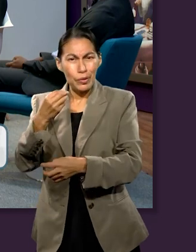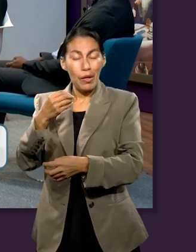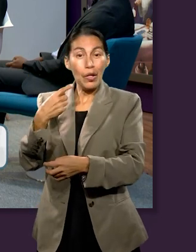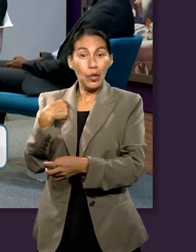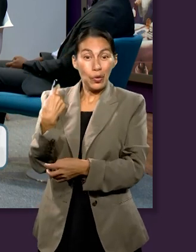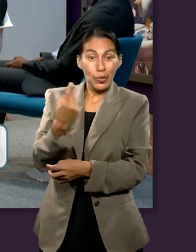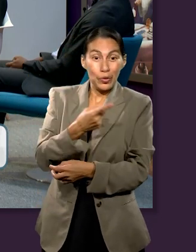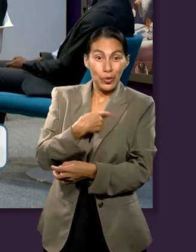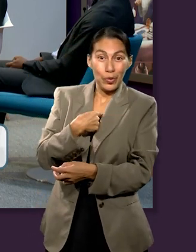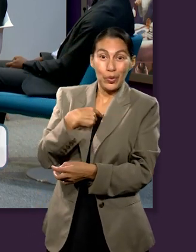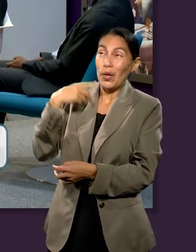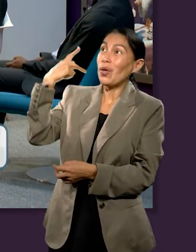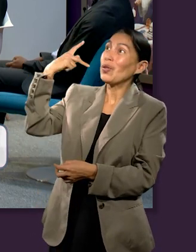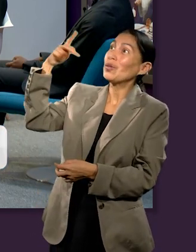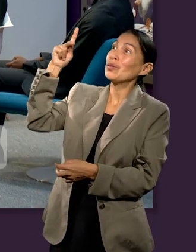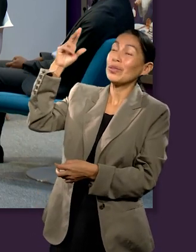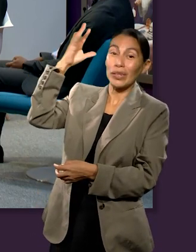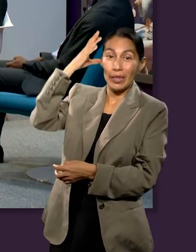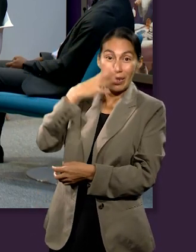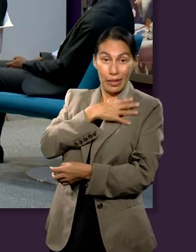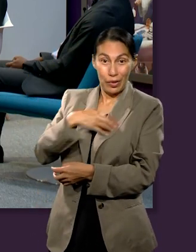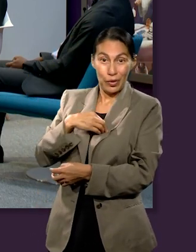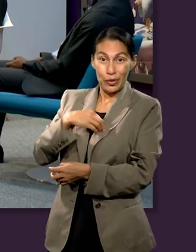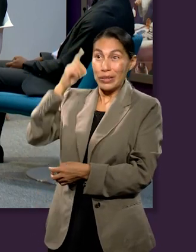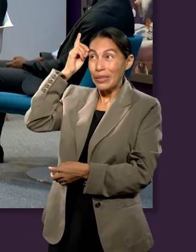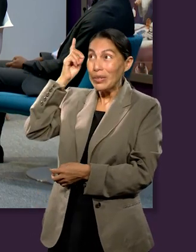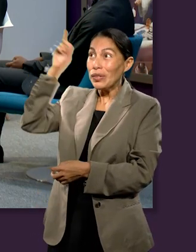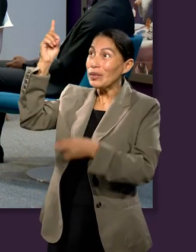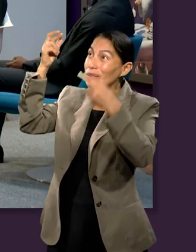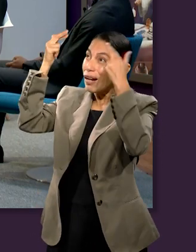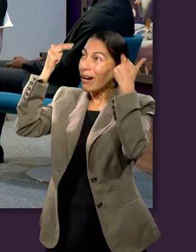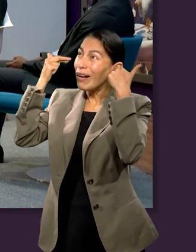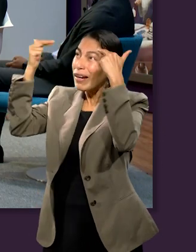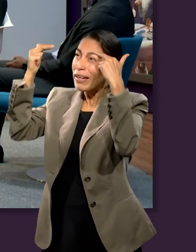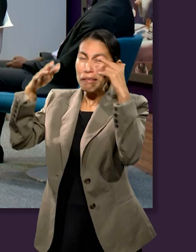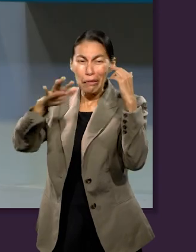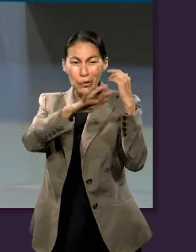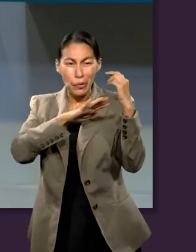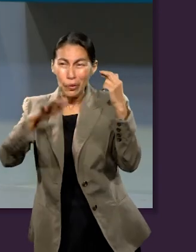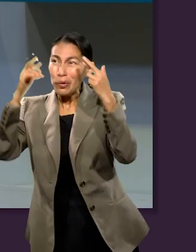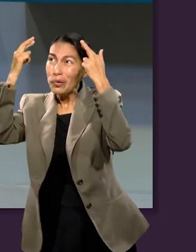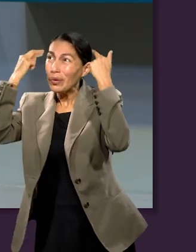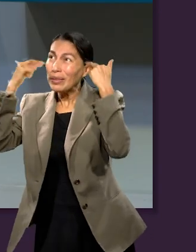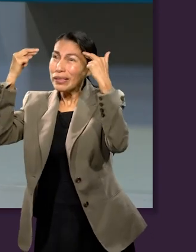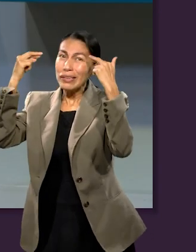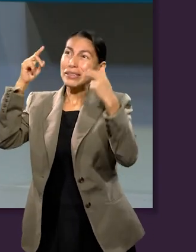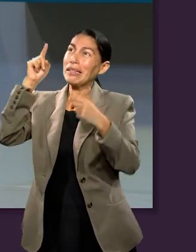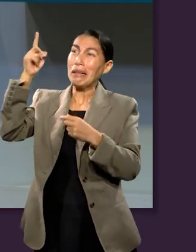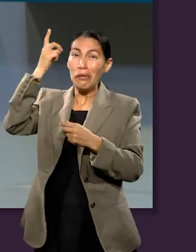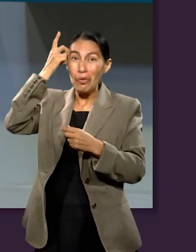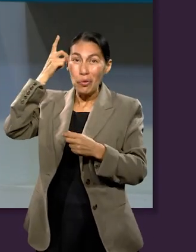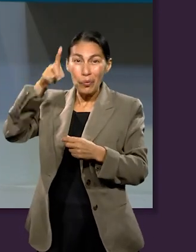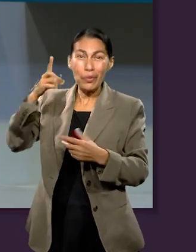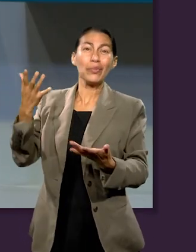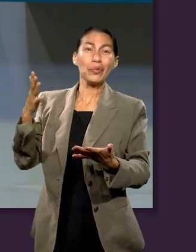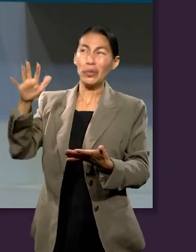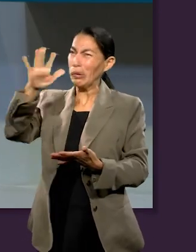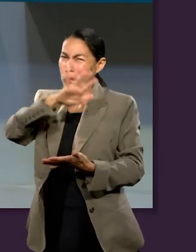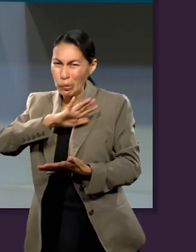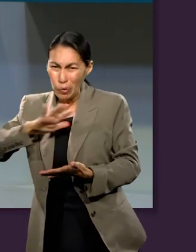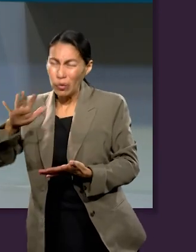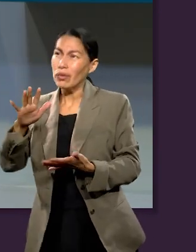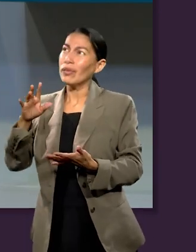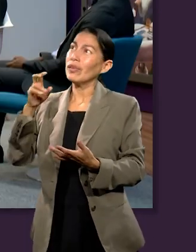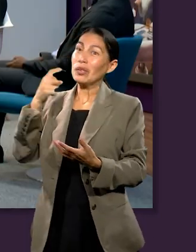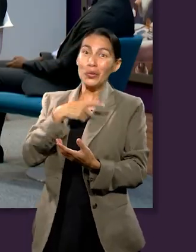propiedad del Rey de Reyes y Señor de Señores el dueño de todo frania es muy